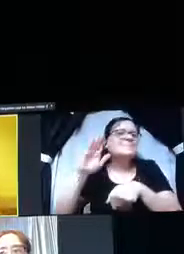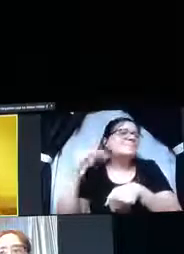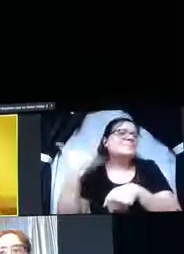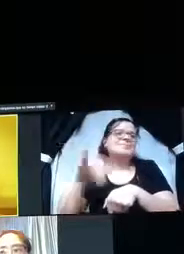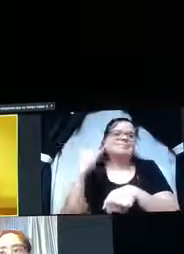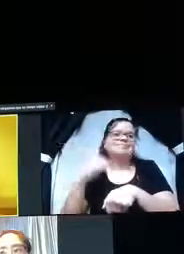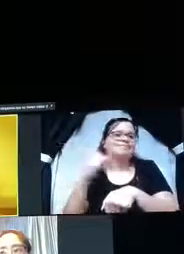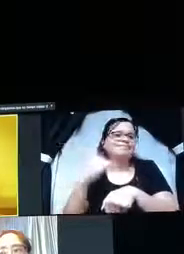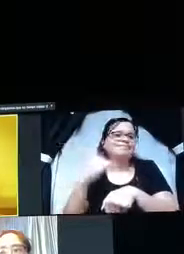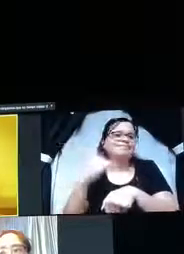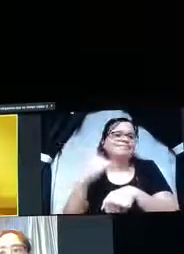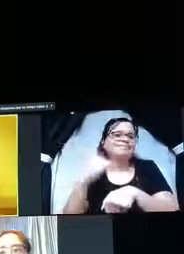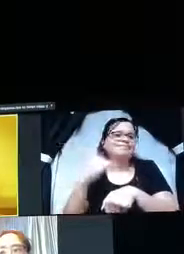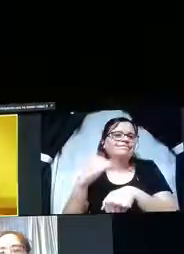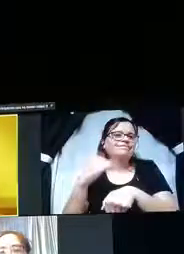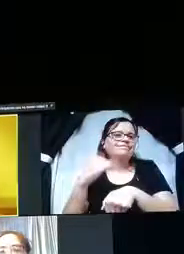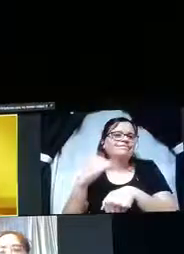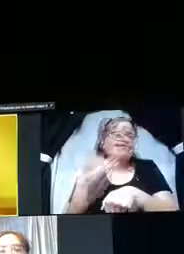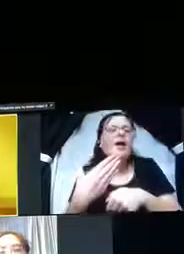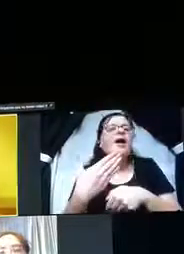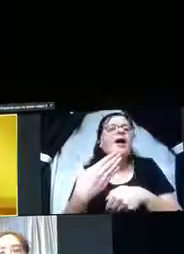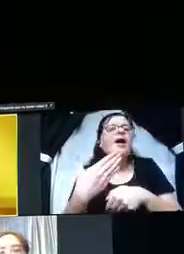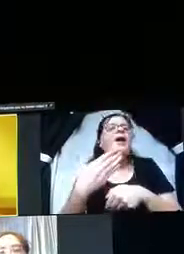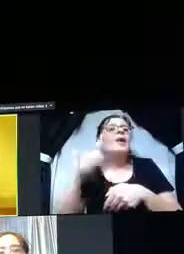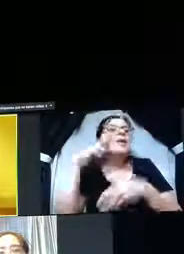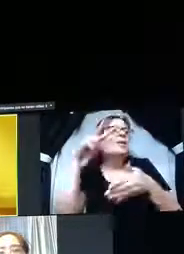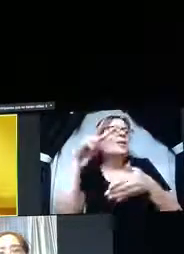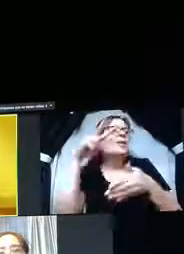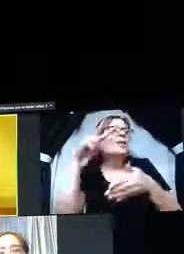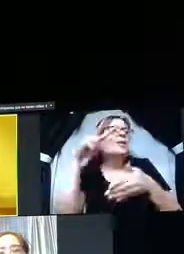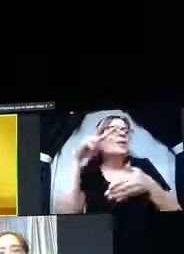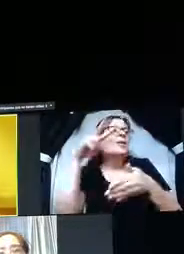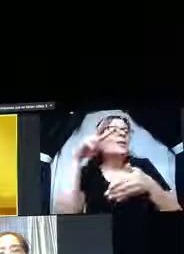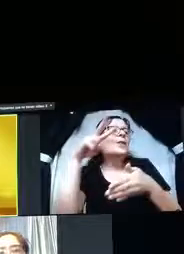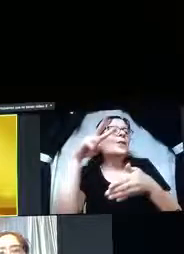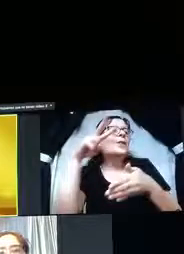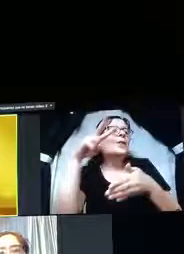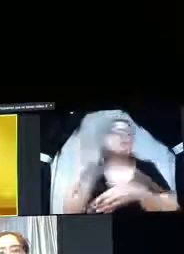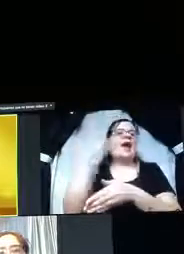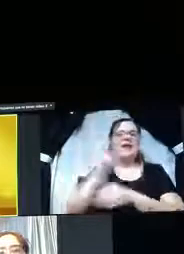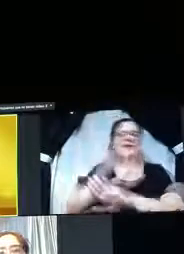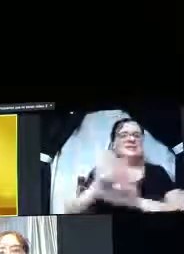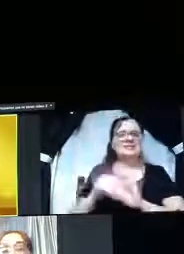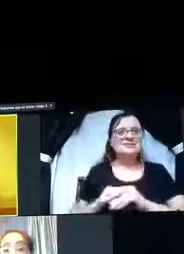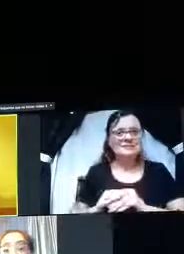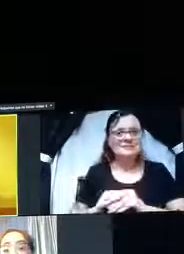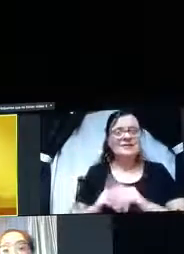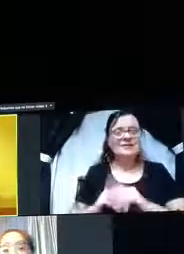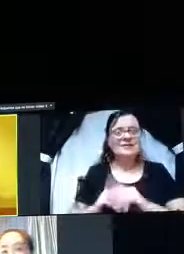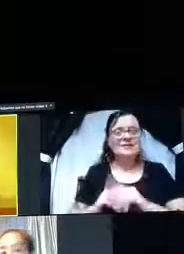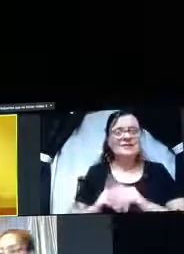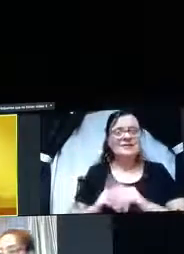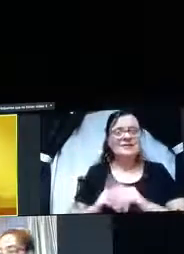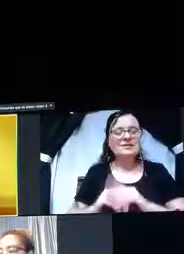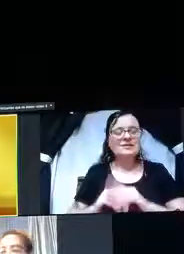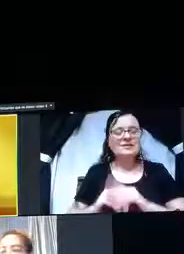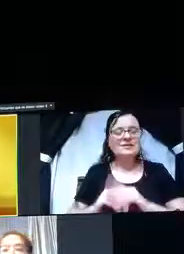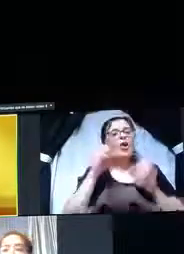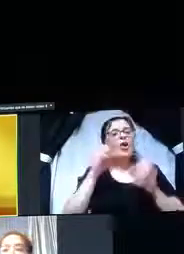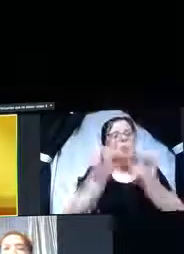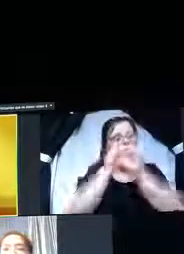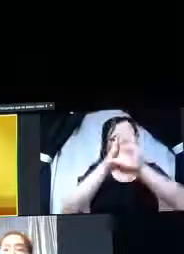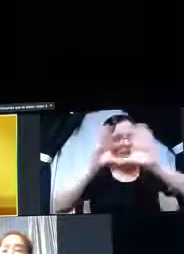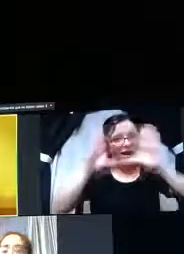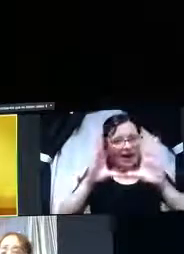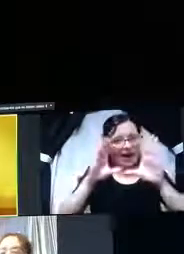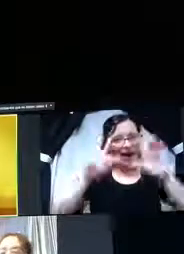comprensión ya estaba activa. Y acá voy a hacerme un paréntesis Y les Sí. voy a decir una cosa